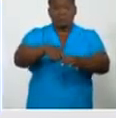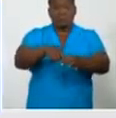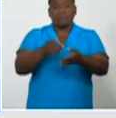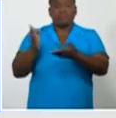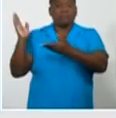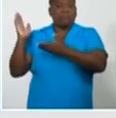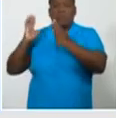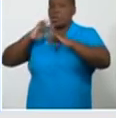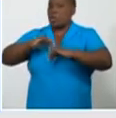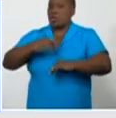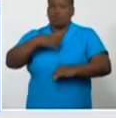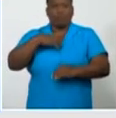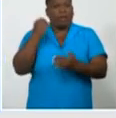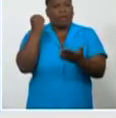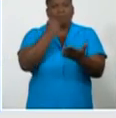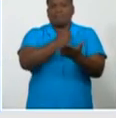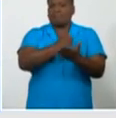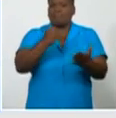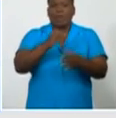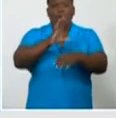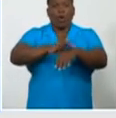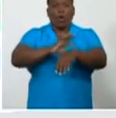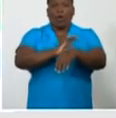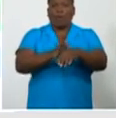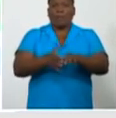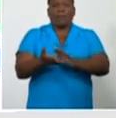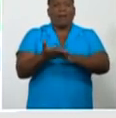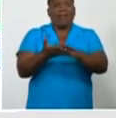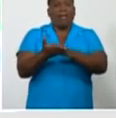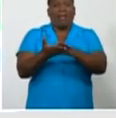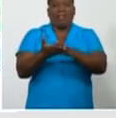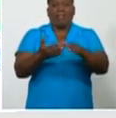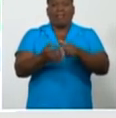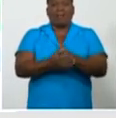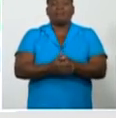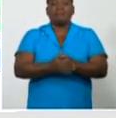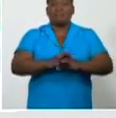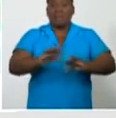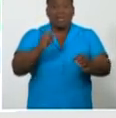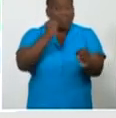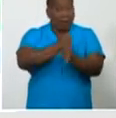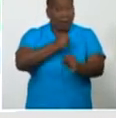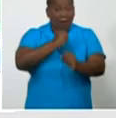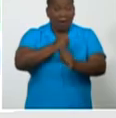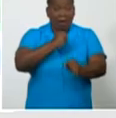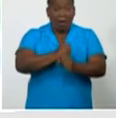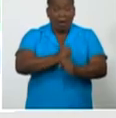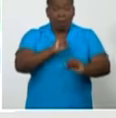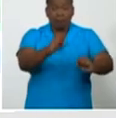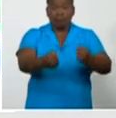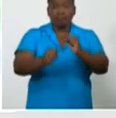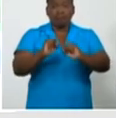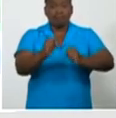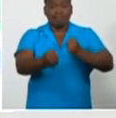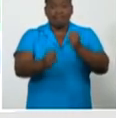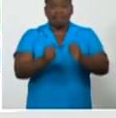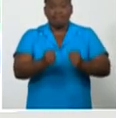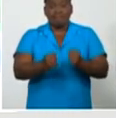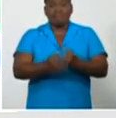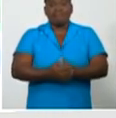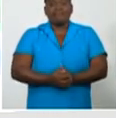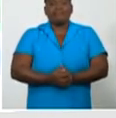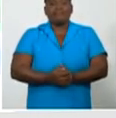confirma casos de COVID-19. Ellos arreciaron, han ido controlando y